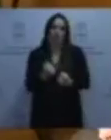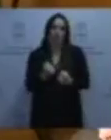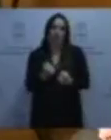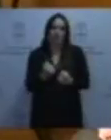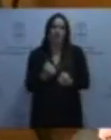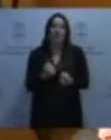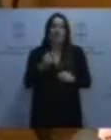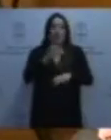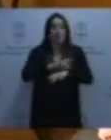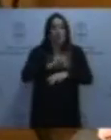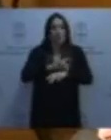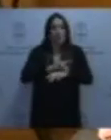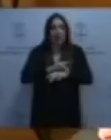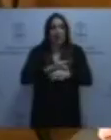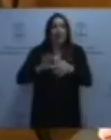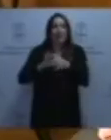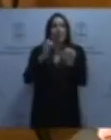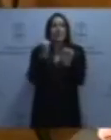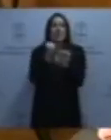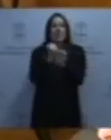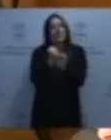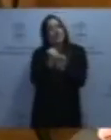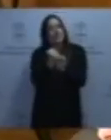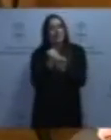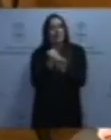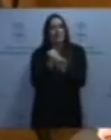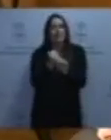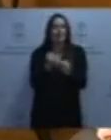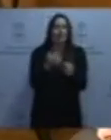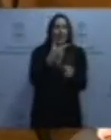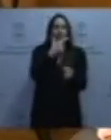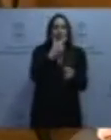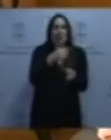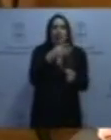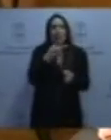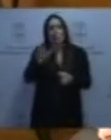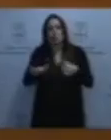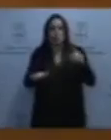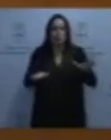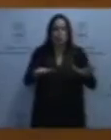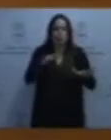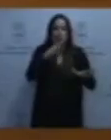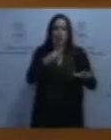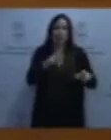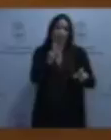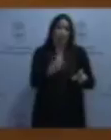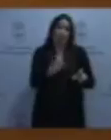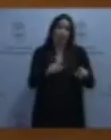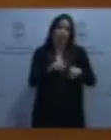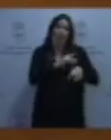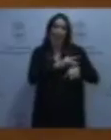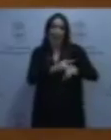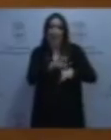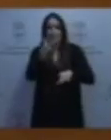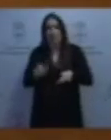una particularidad, y es que son especialmente sensibles al favoritismo por la intensa relación mentor-discípulo que se establece. Esto